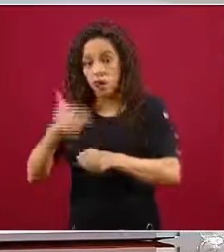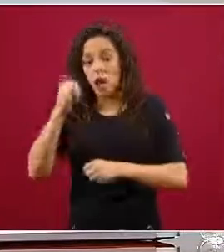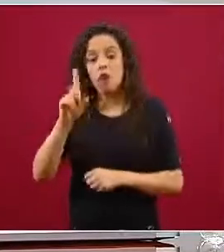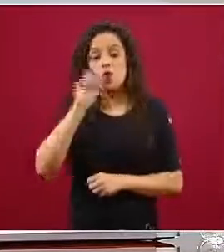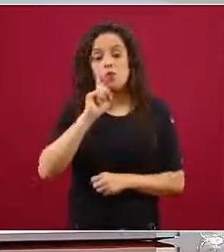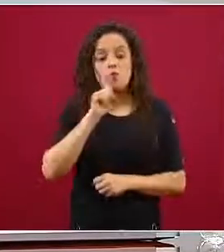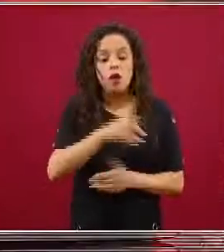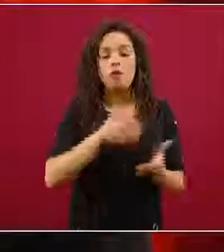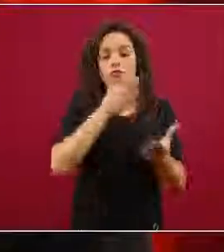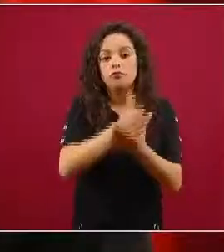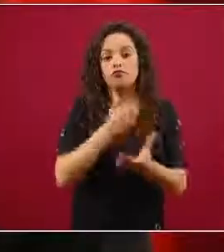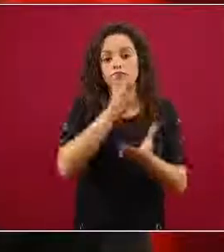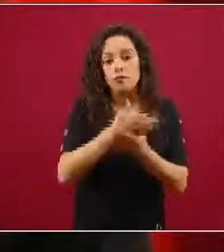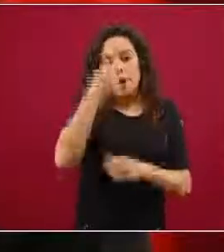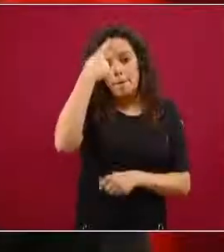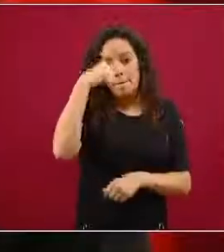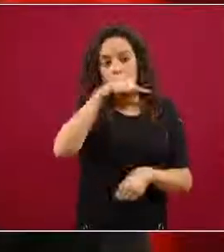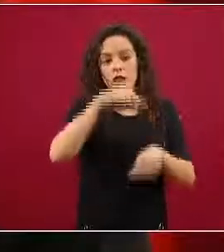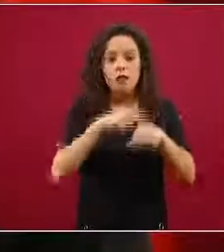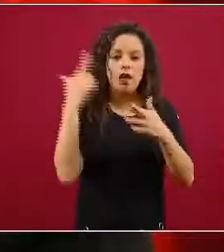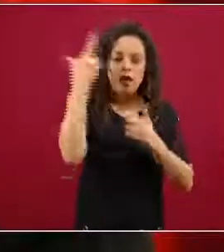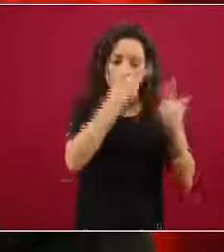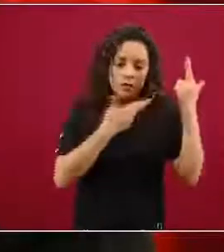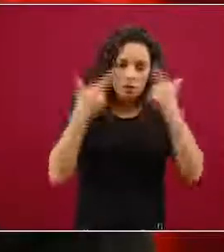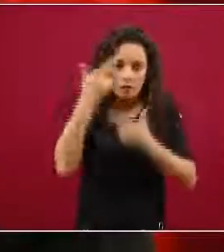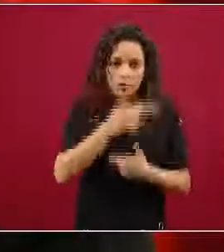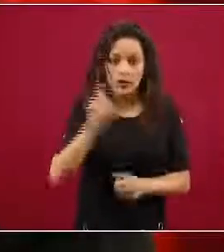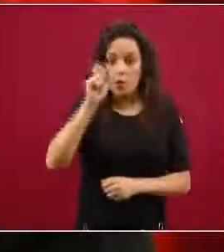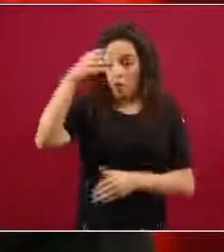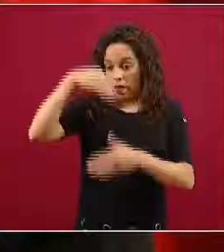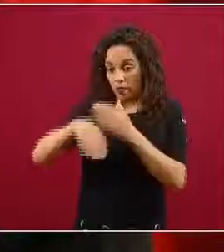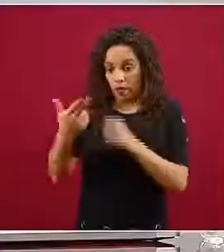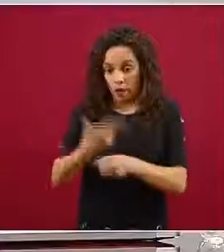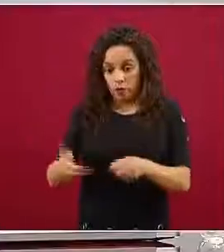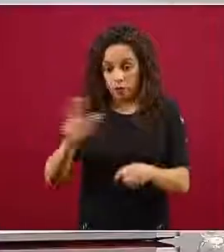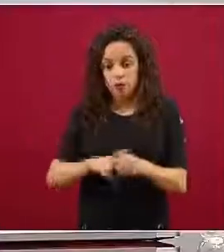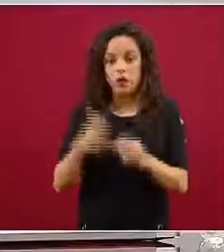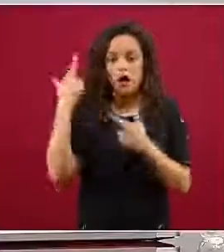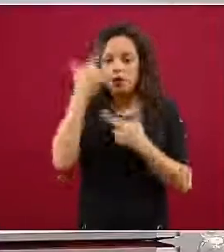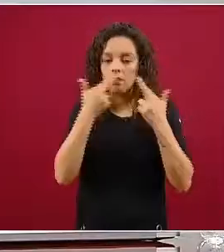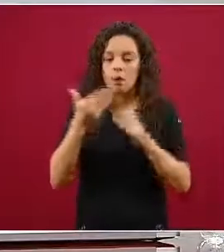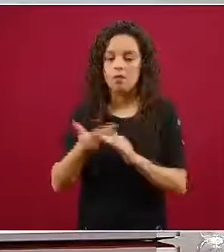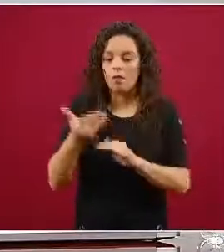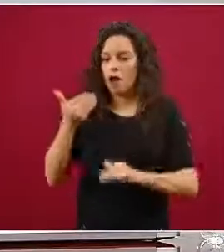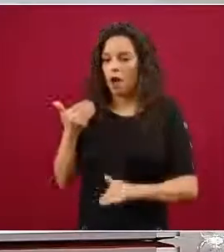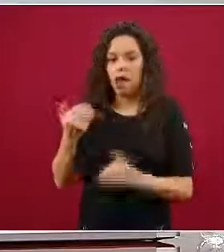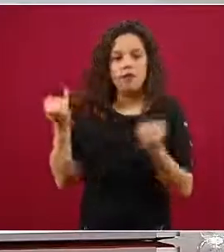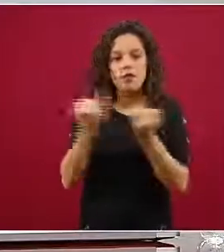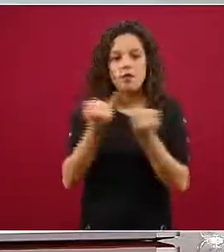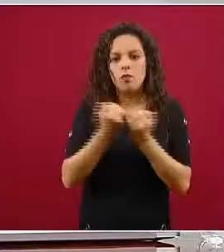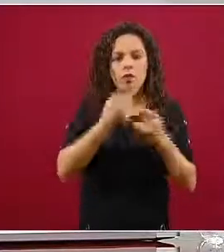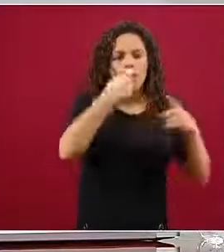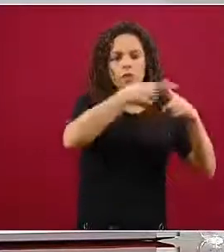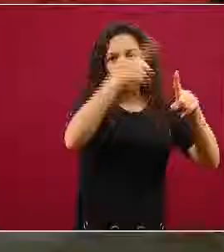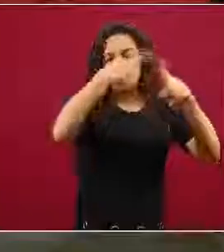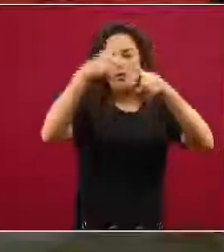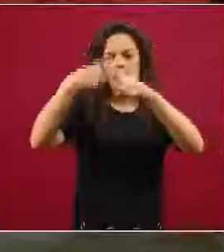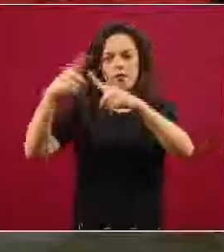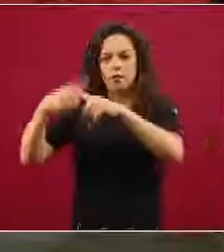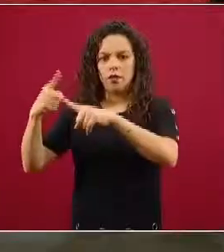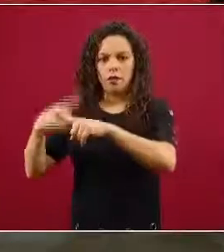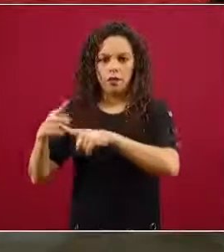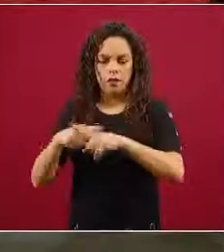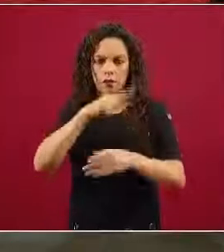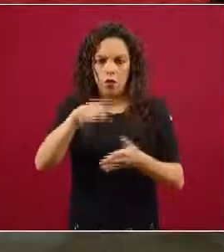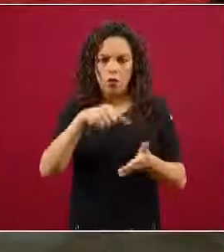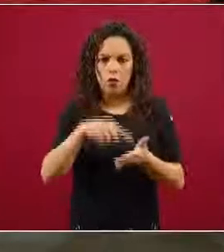están acudiendo a los servicios, incluso con filtros a la entrada de los hospitales, como se han implementado en muchos otros